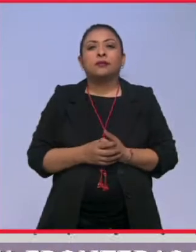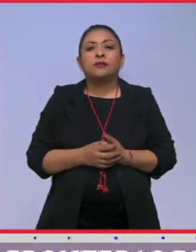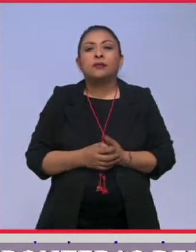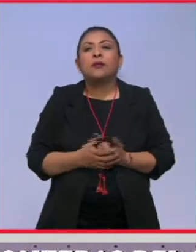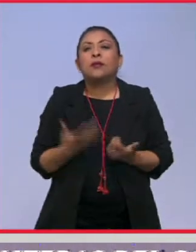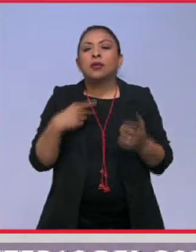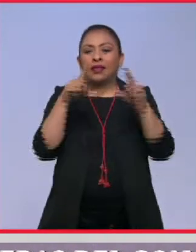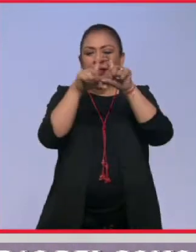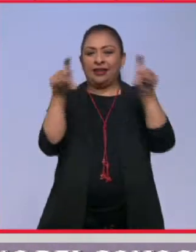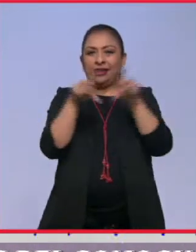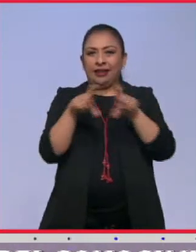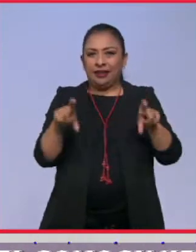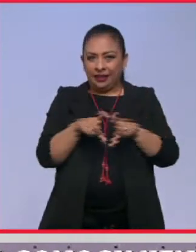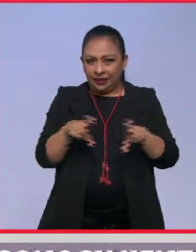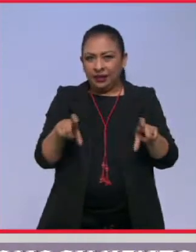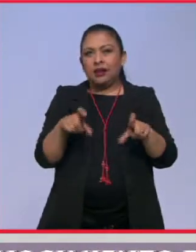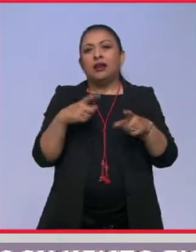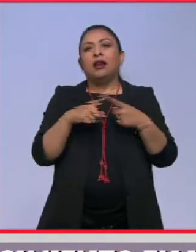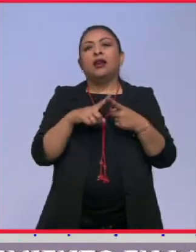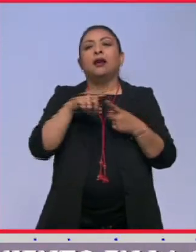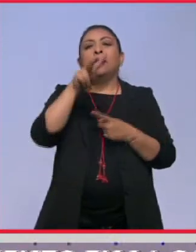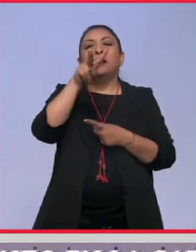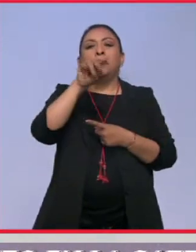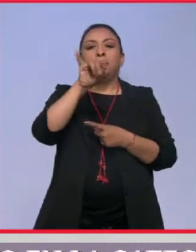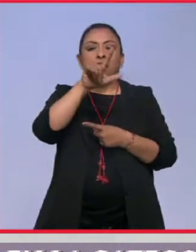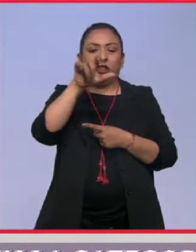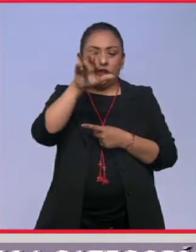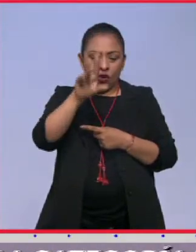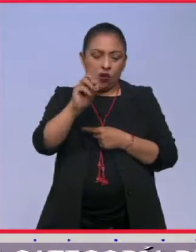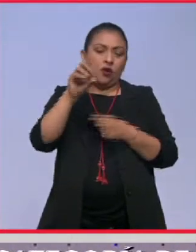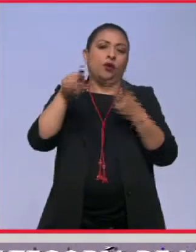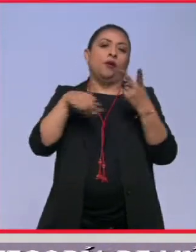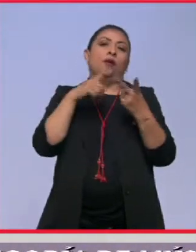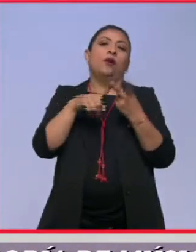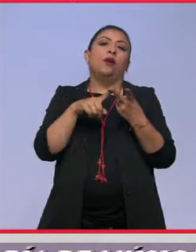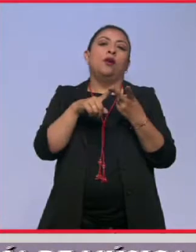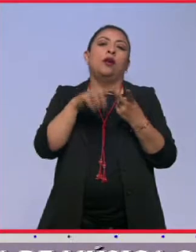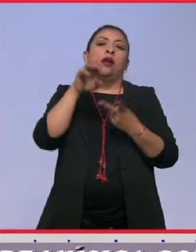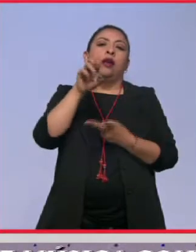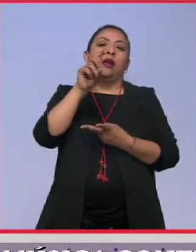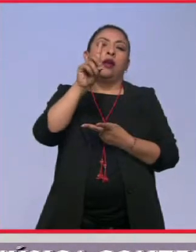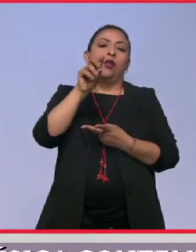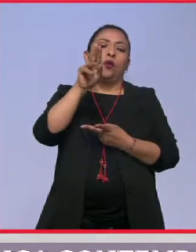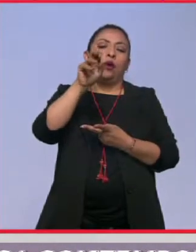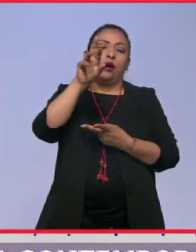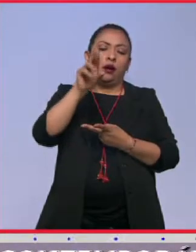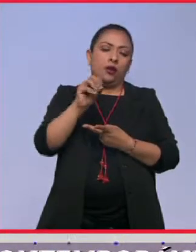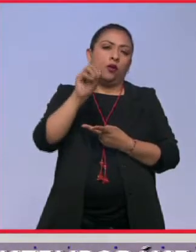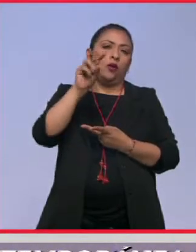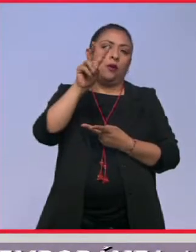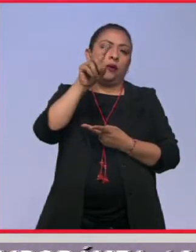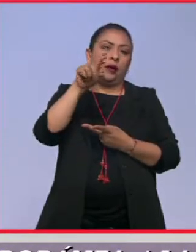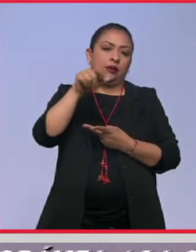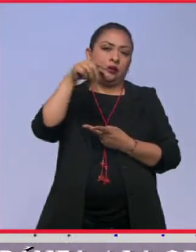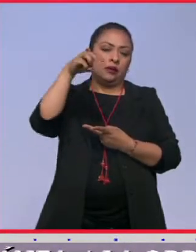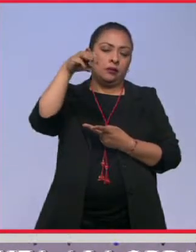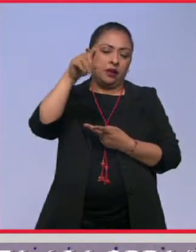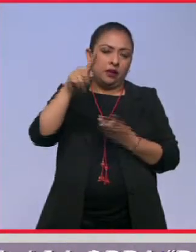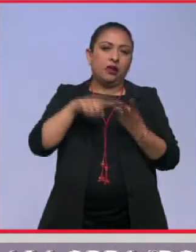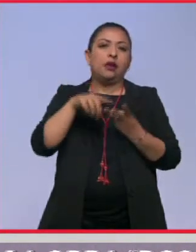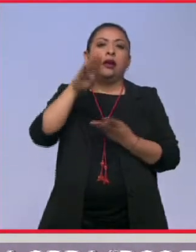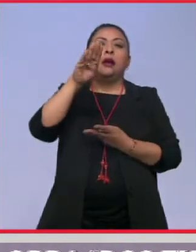hay textos de la talla de Juan Villoro, de Eduardo Vázquez Martín, va a estar